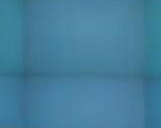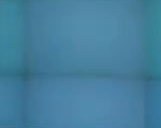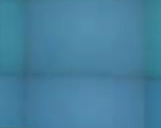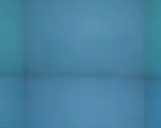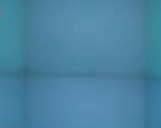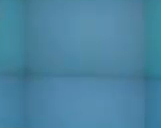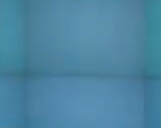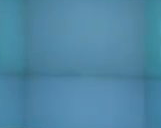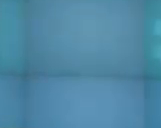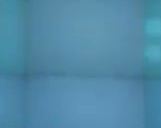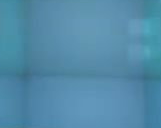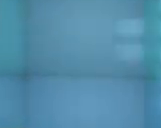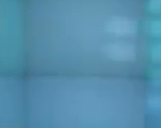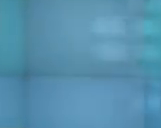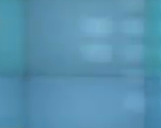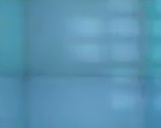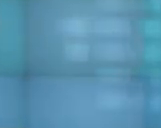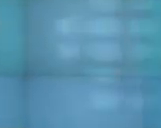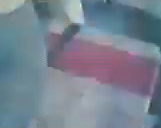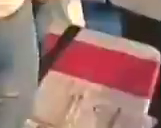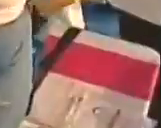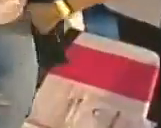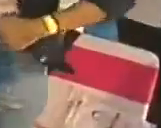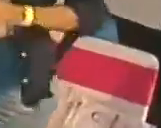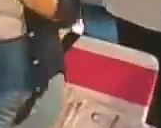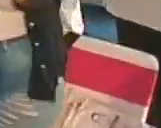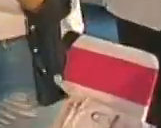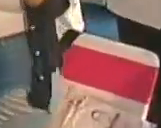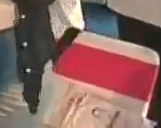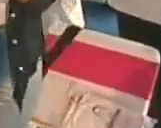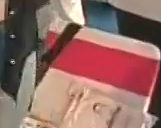Y a esta hora nos enlazamos con la actividad presidencial.